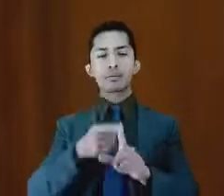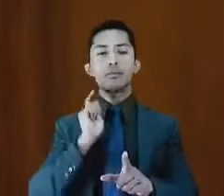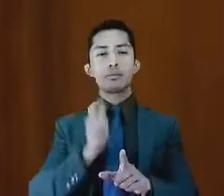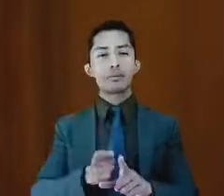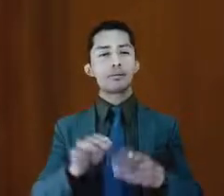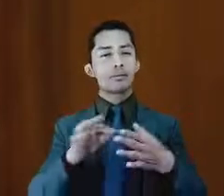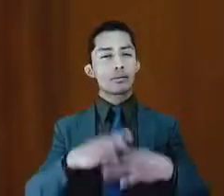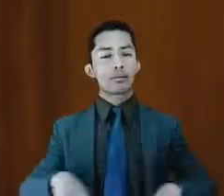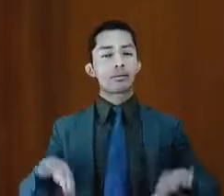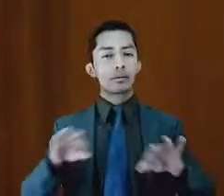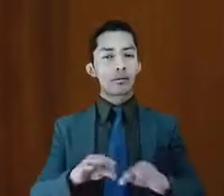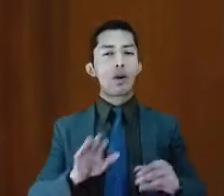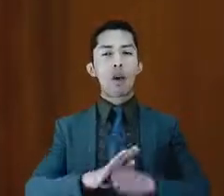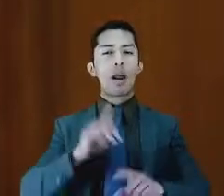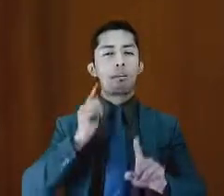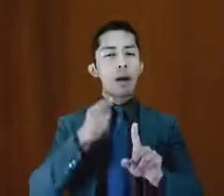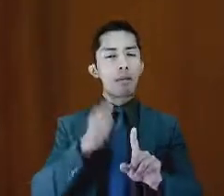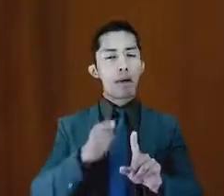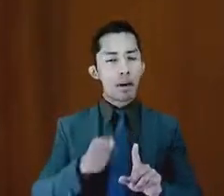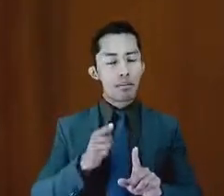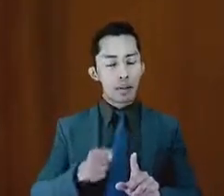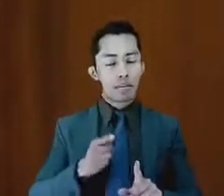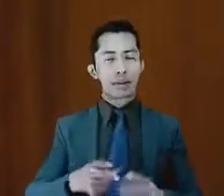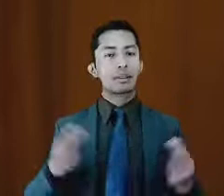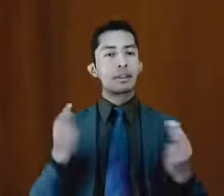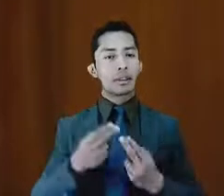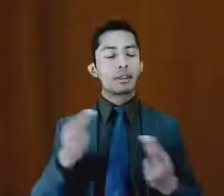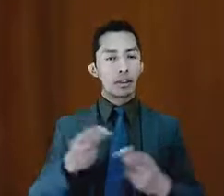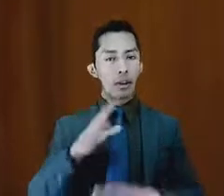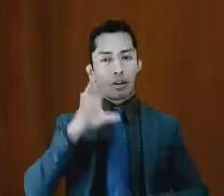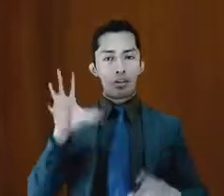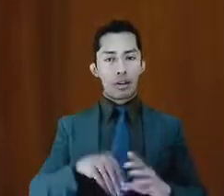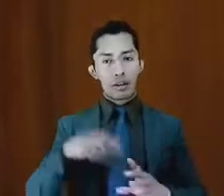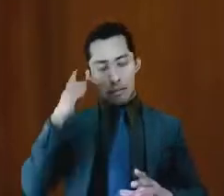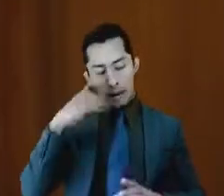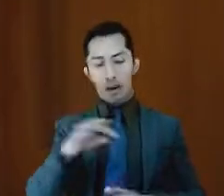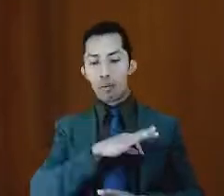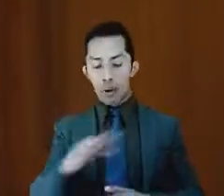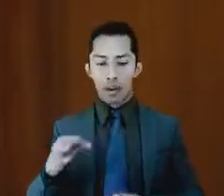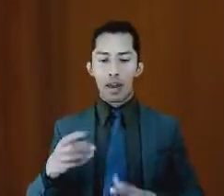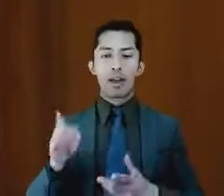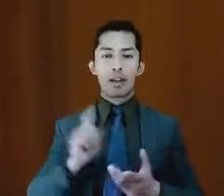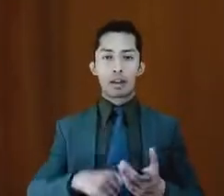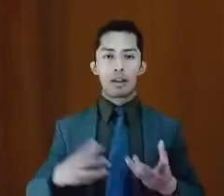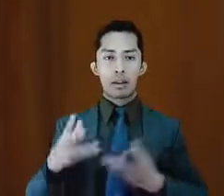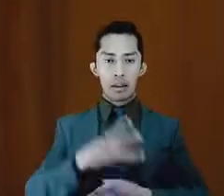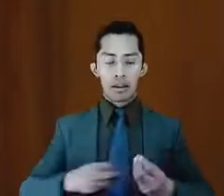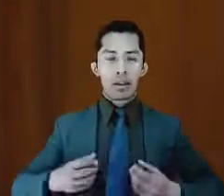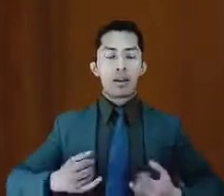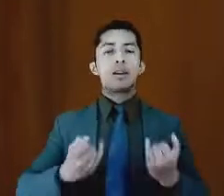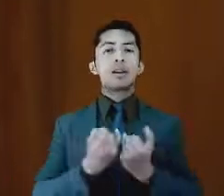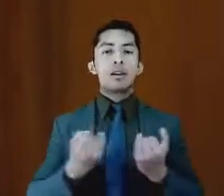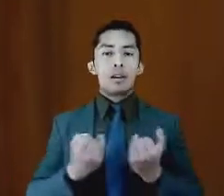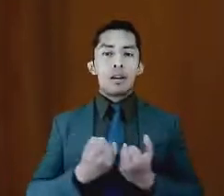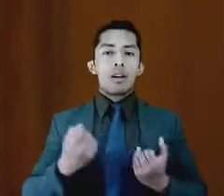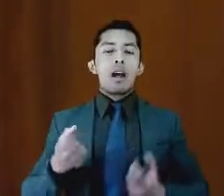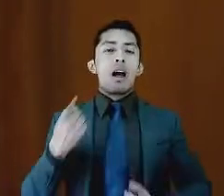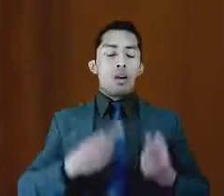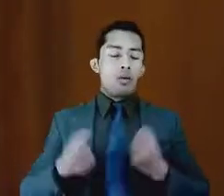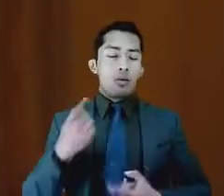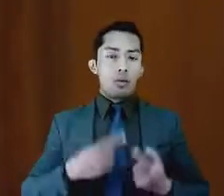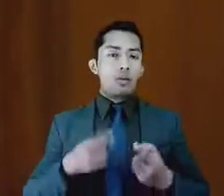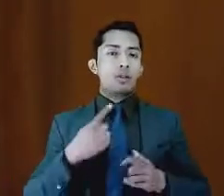precisar las disposiciones de carácter general para la aplicación y erogación de los recursos